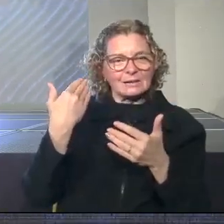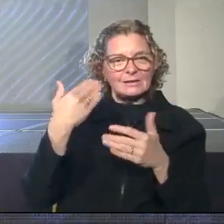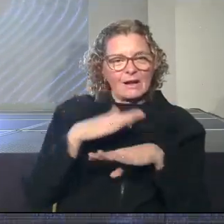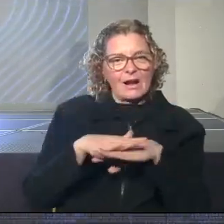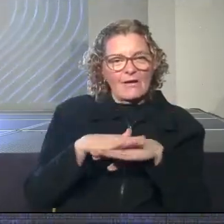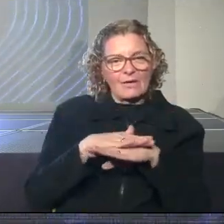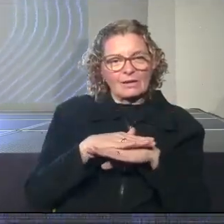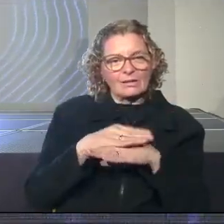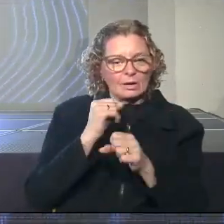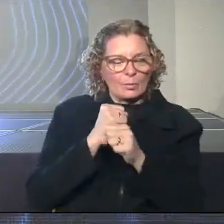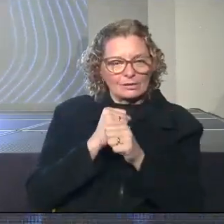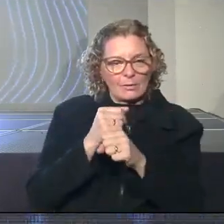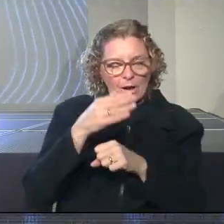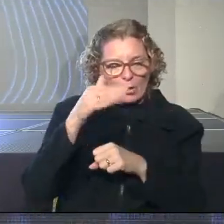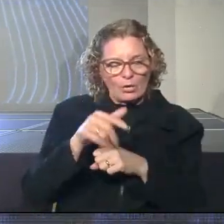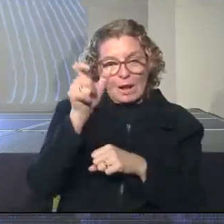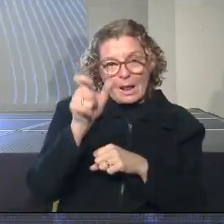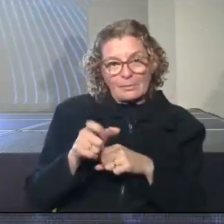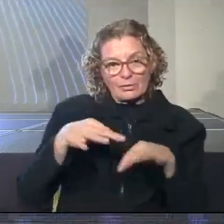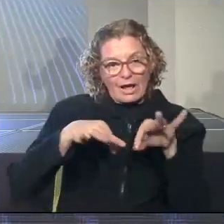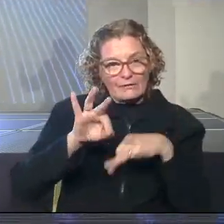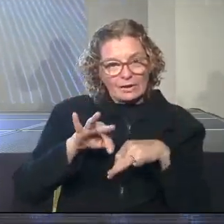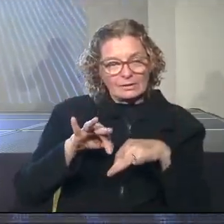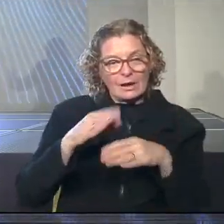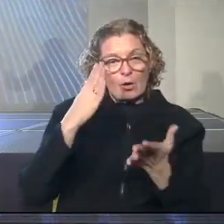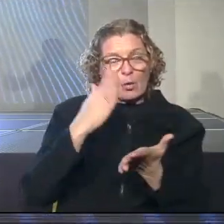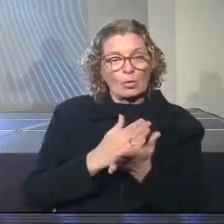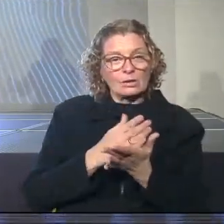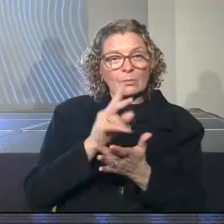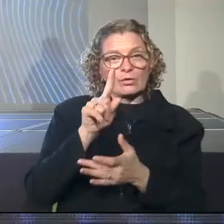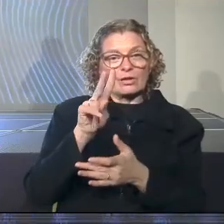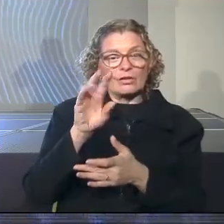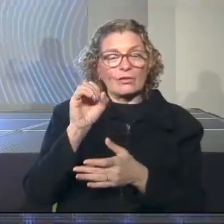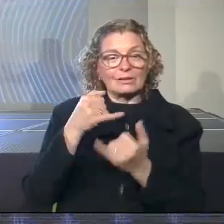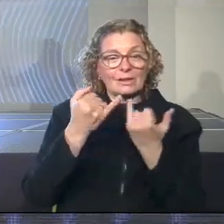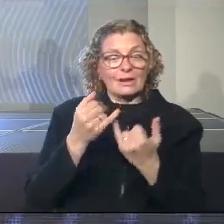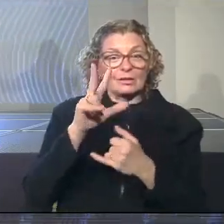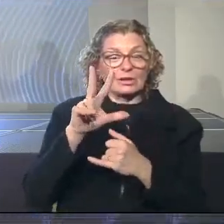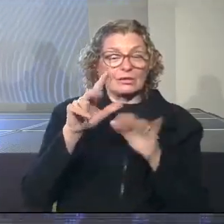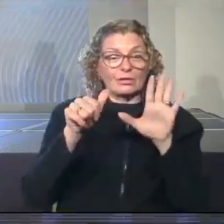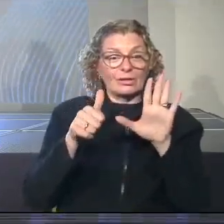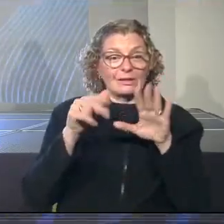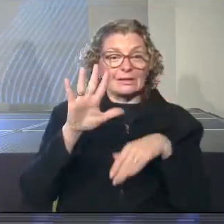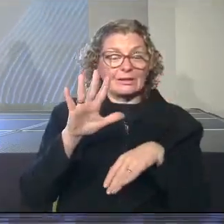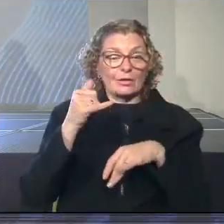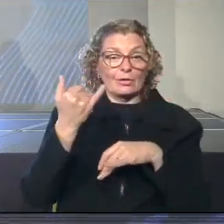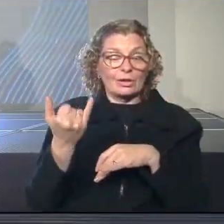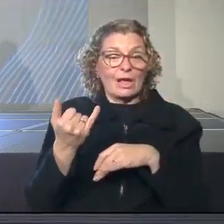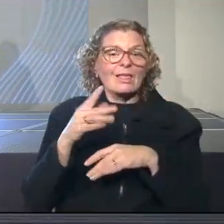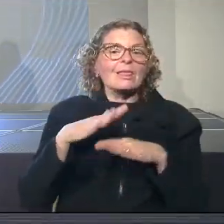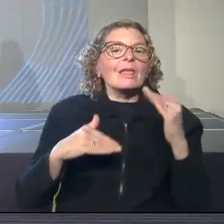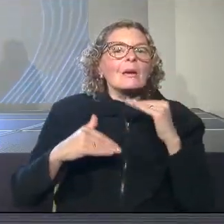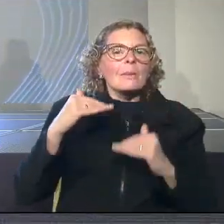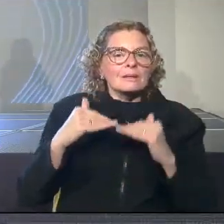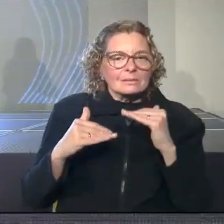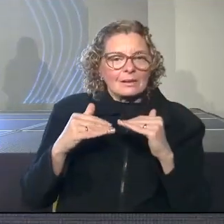basado en el desempeño real del vendedor, ya sea en los últimos 120 días o 365 días, dependiendo